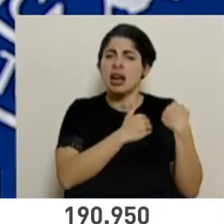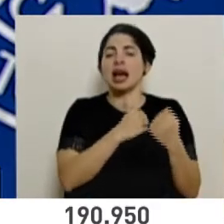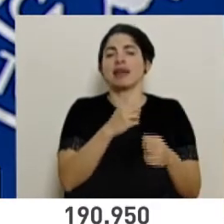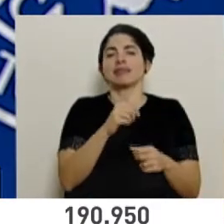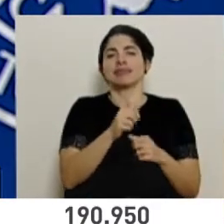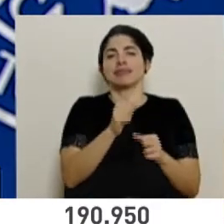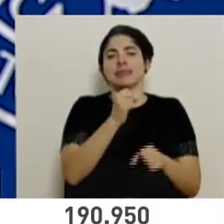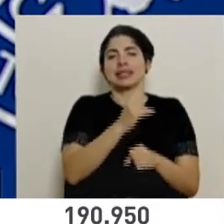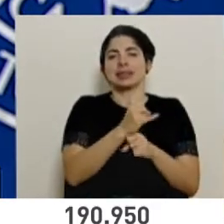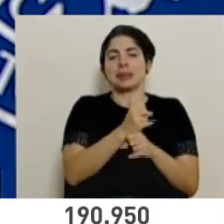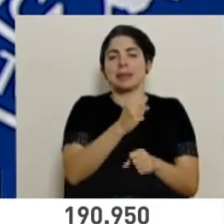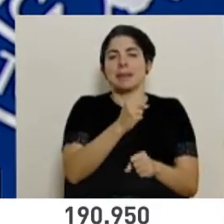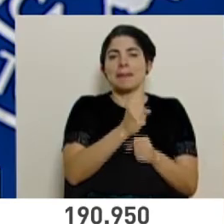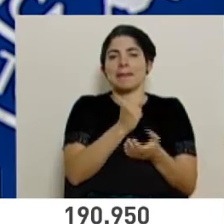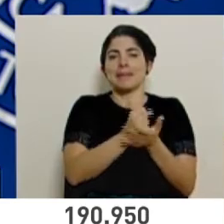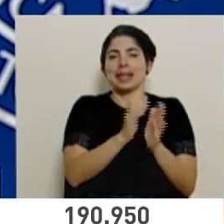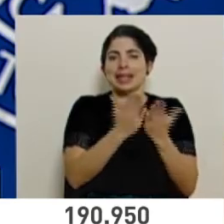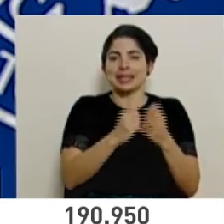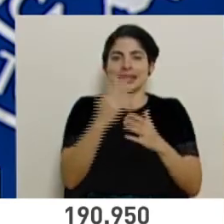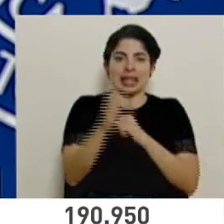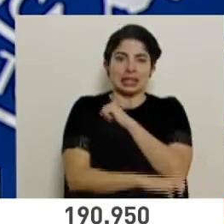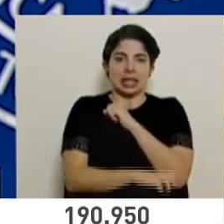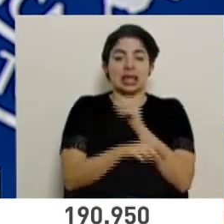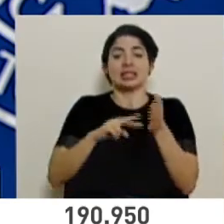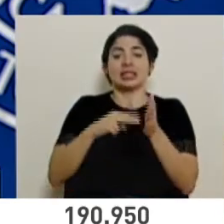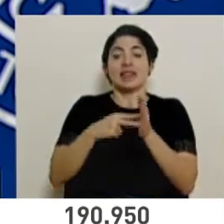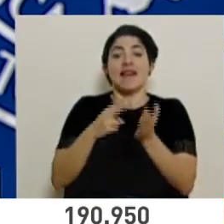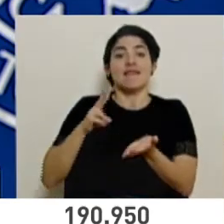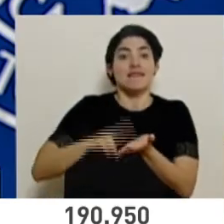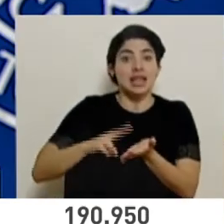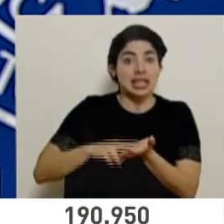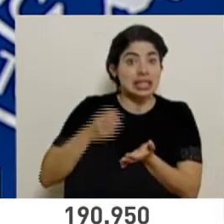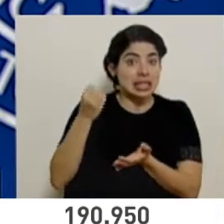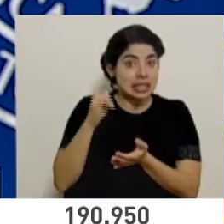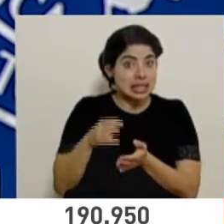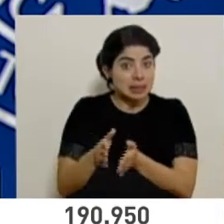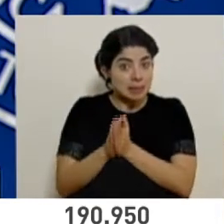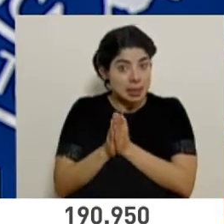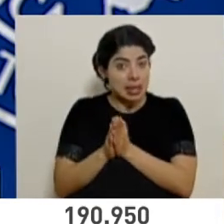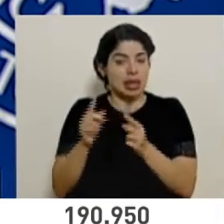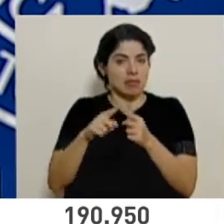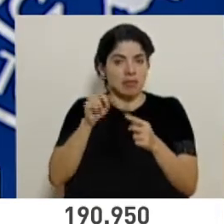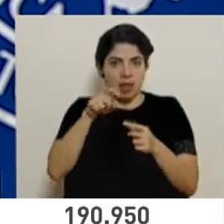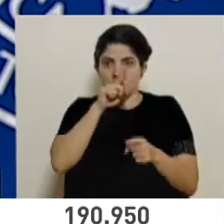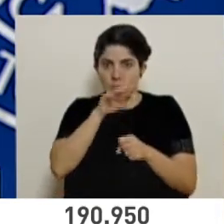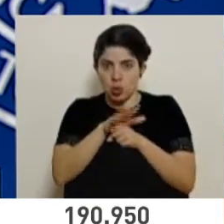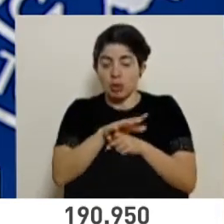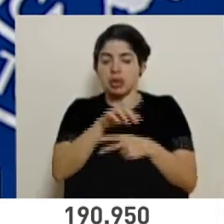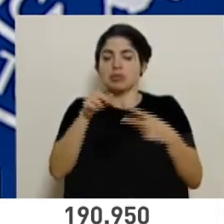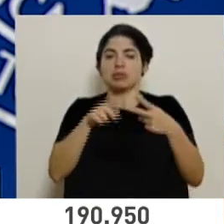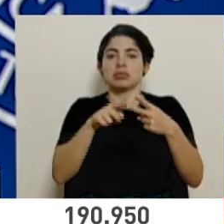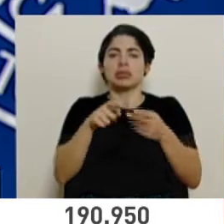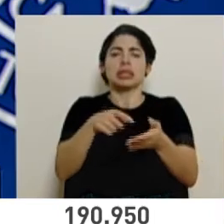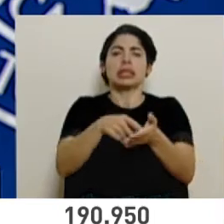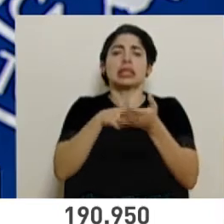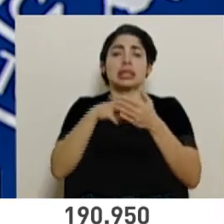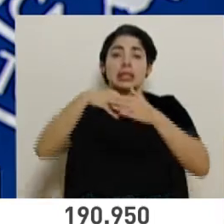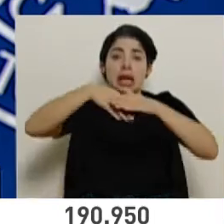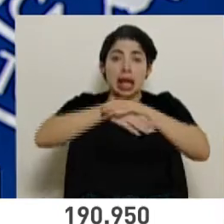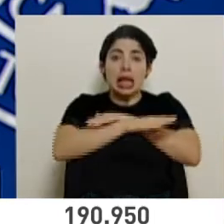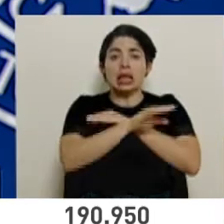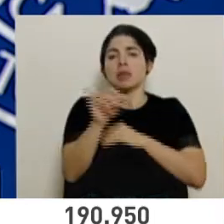y Extranjería, tales como la visa para quienes les sea requerida, y aplican los mismos requisitos de